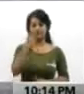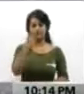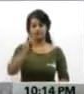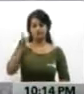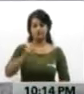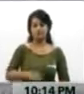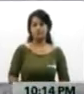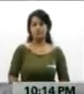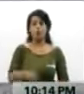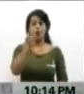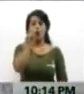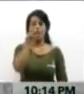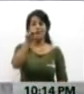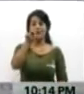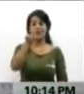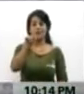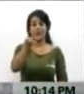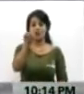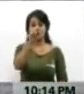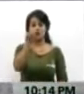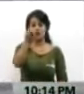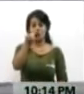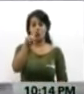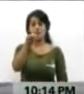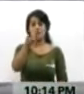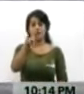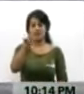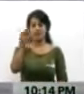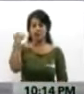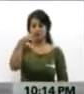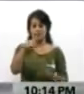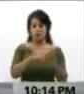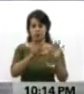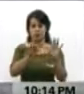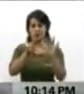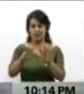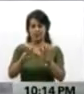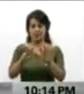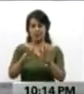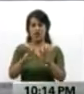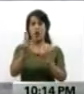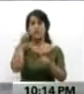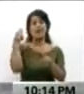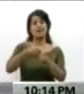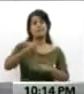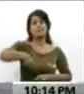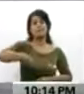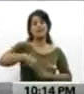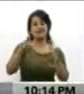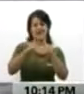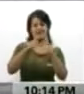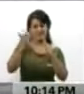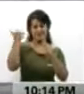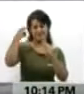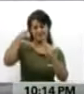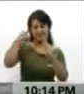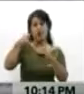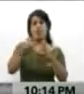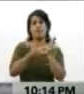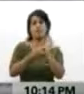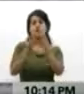Nelson Molina. Año 87, expresidente del INAVI, presentó estadísticas